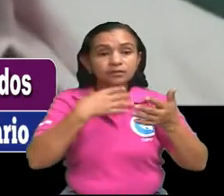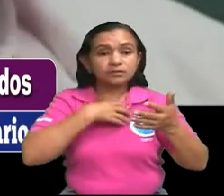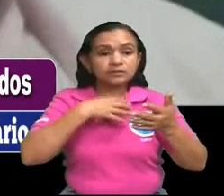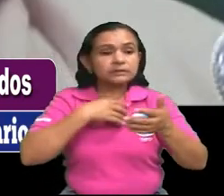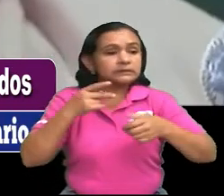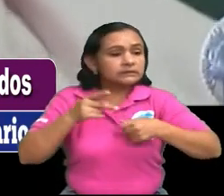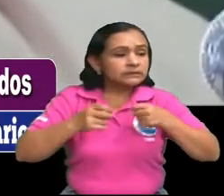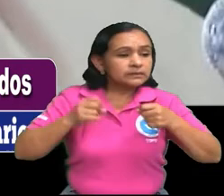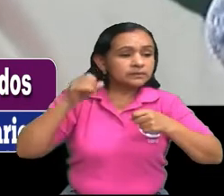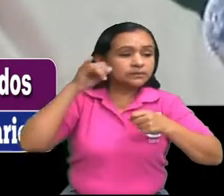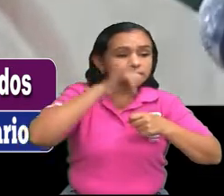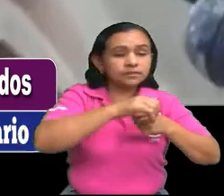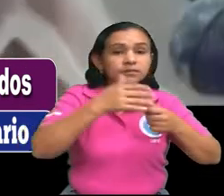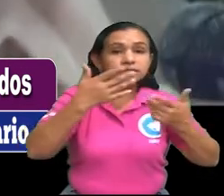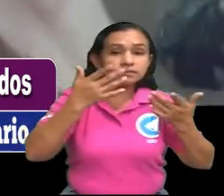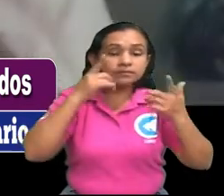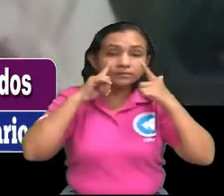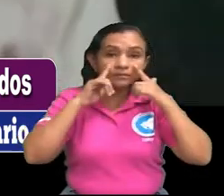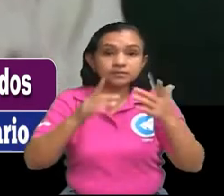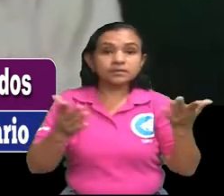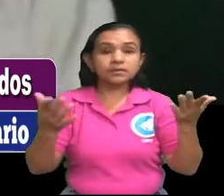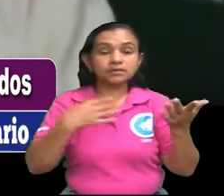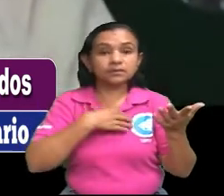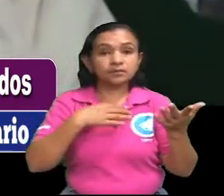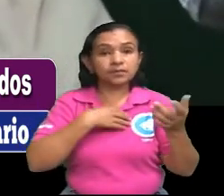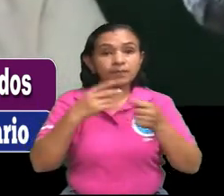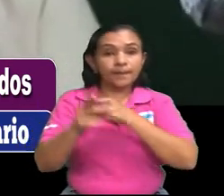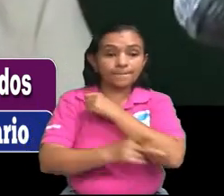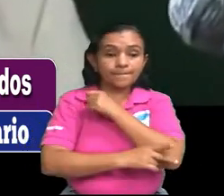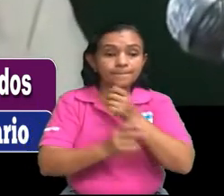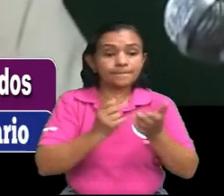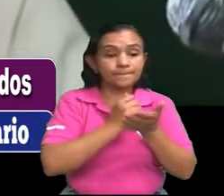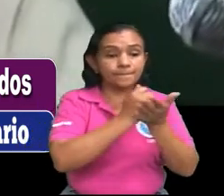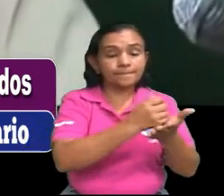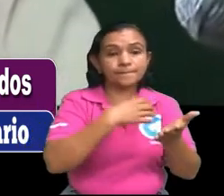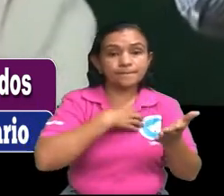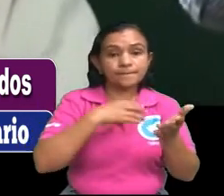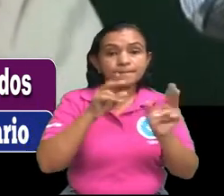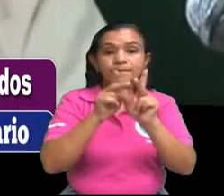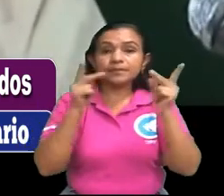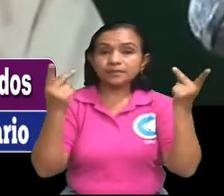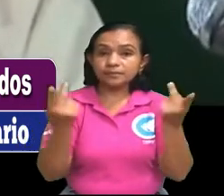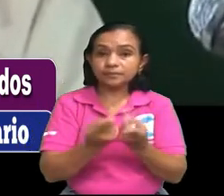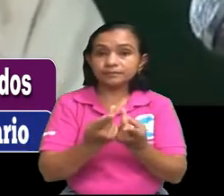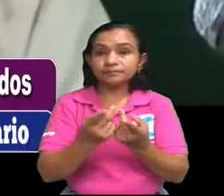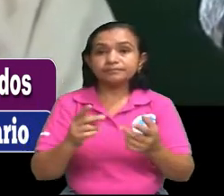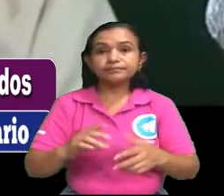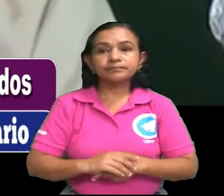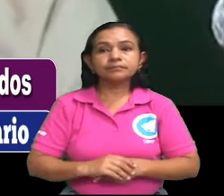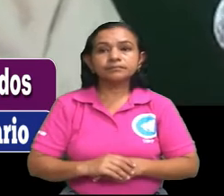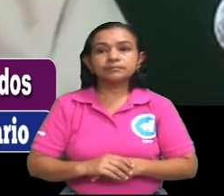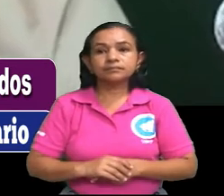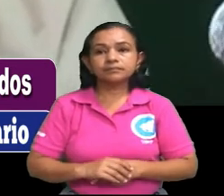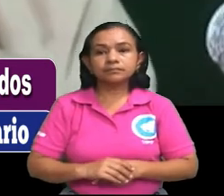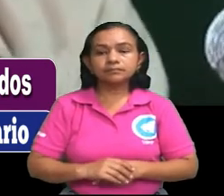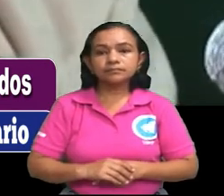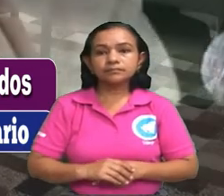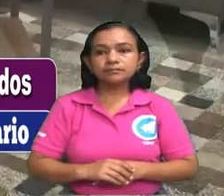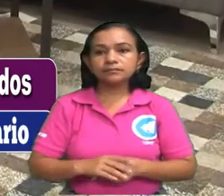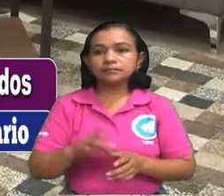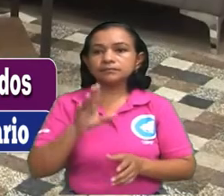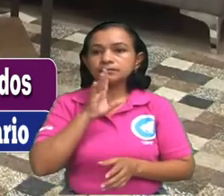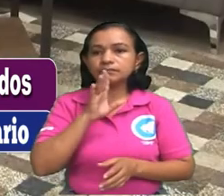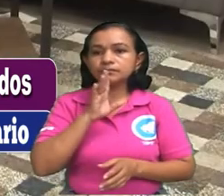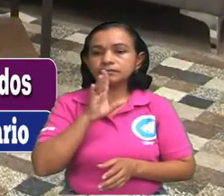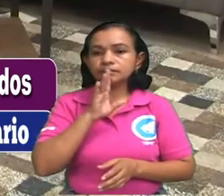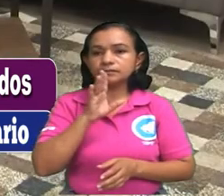medicina y estaban, ya dicho sea de paso por concluir, pudieron asistir a su mismo pueblo. Tenemos ahora mismo un discurso, uno de